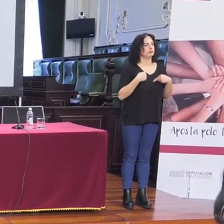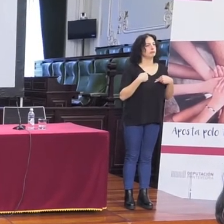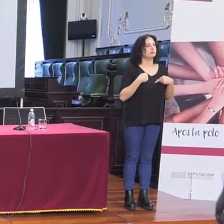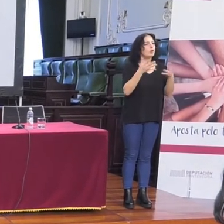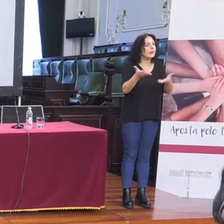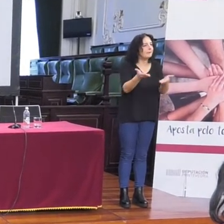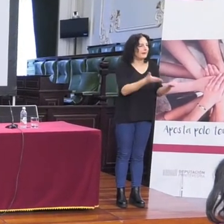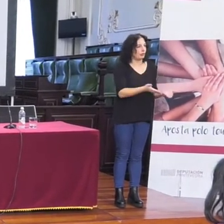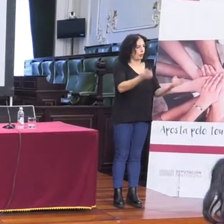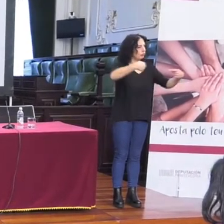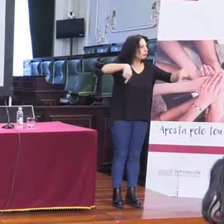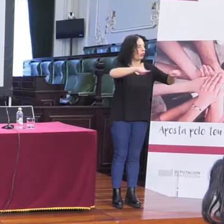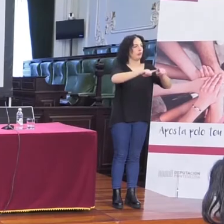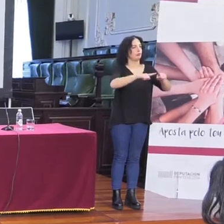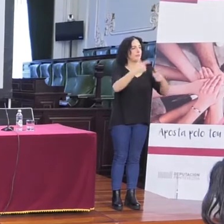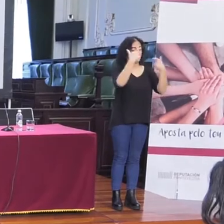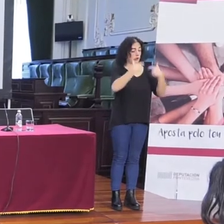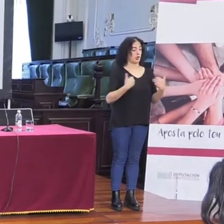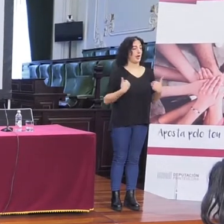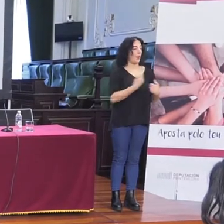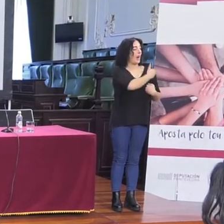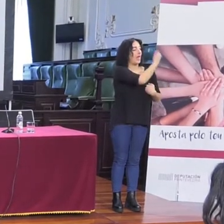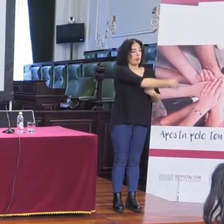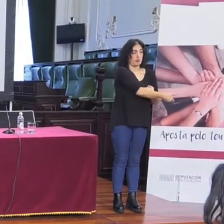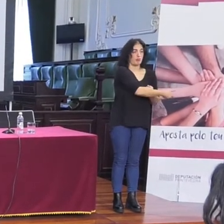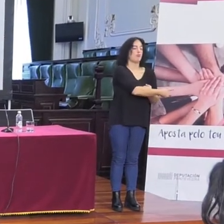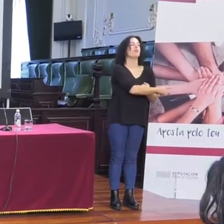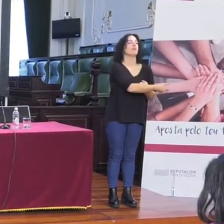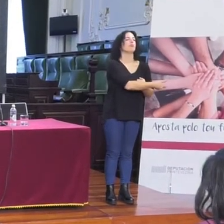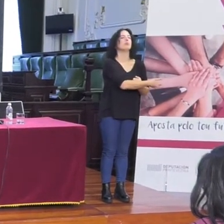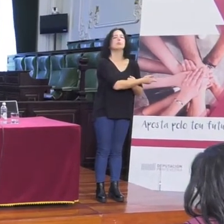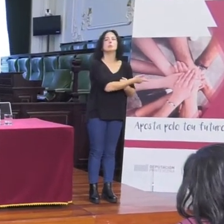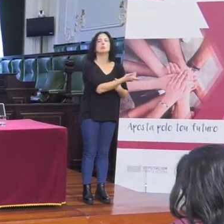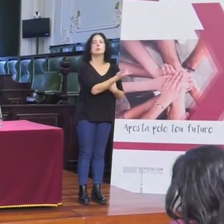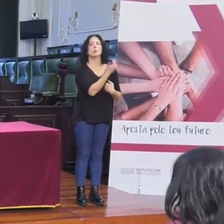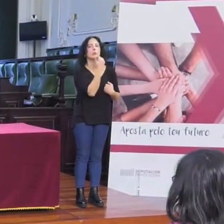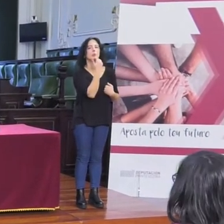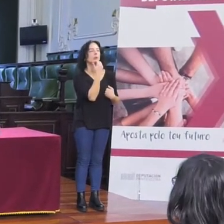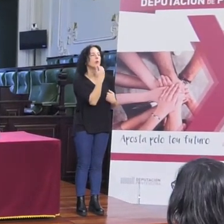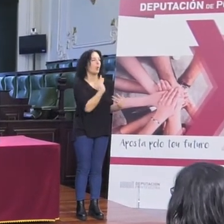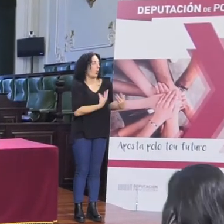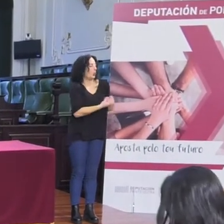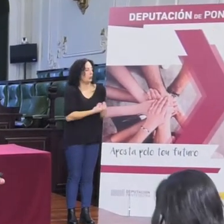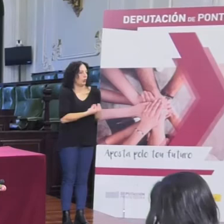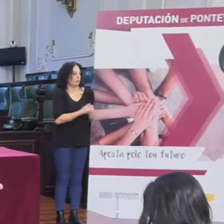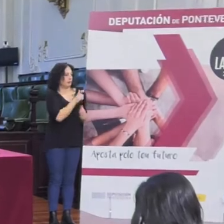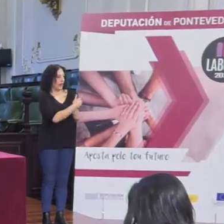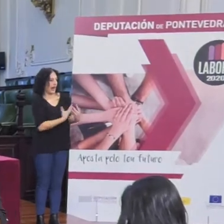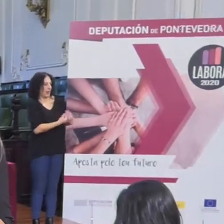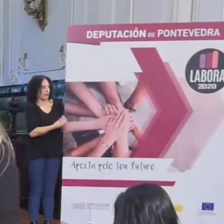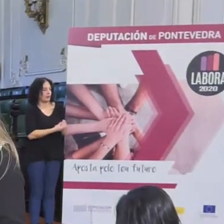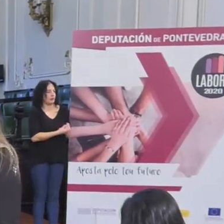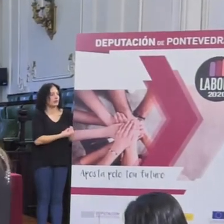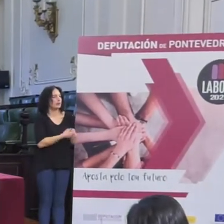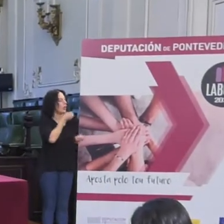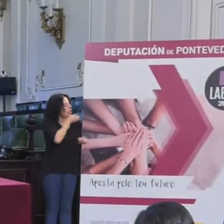Os invito a que cojamos a la persona que tenemos al lado y si hay un huequecillo en medio, nos juntamos y